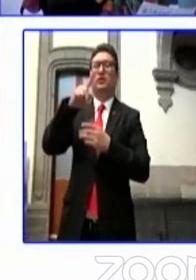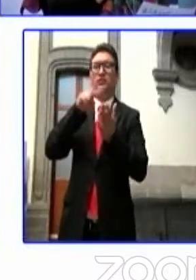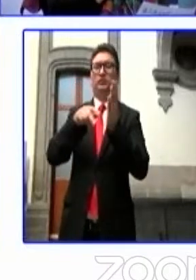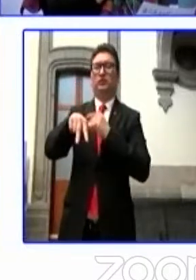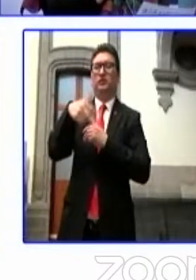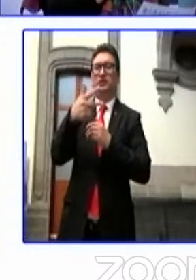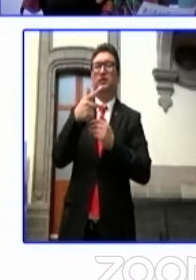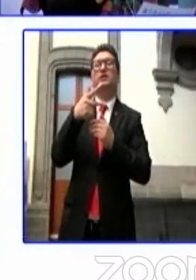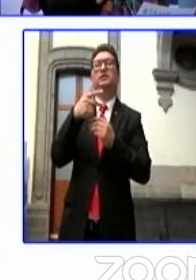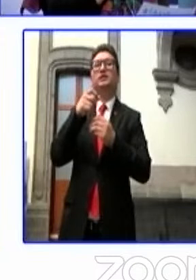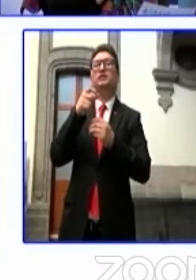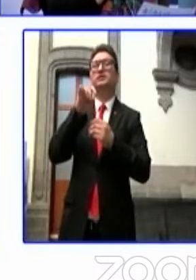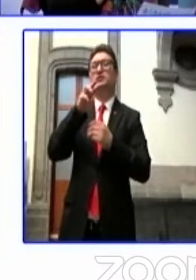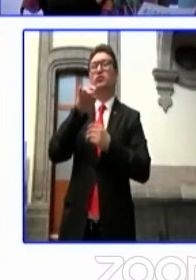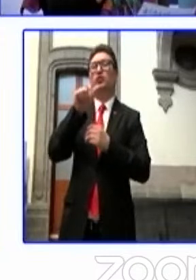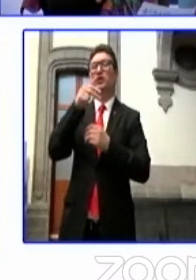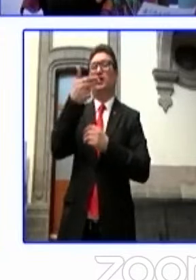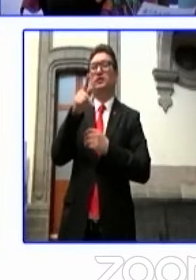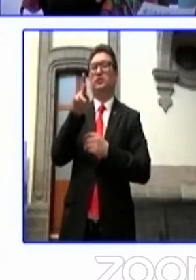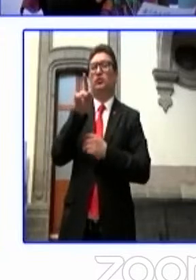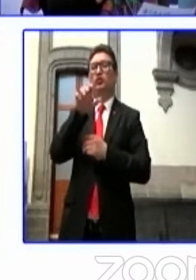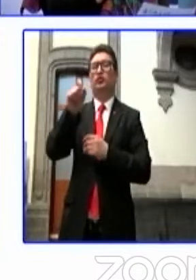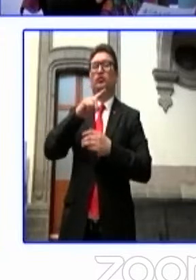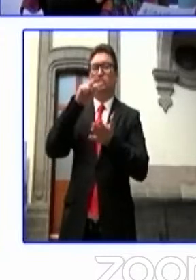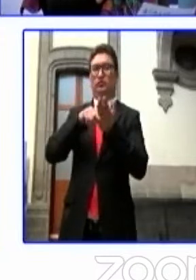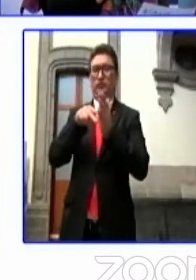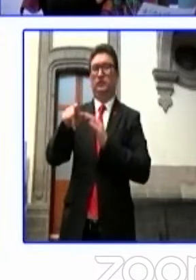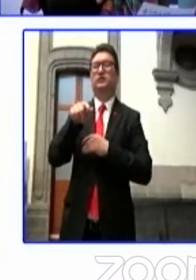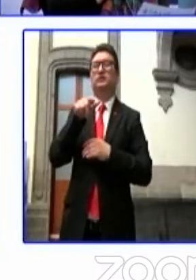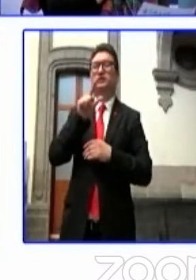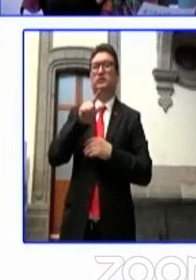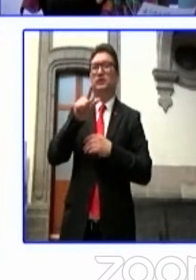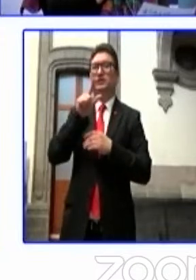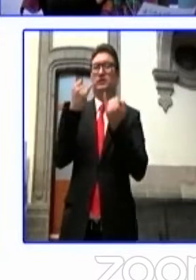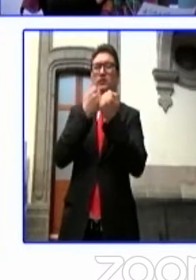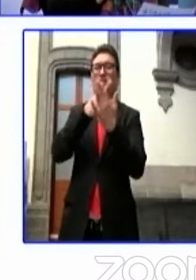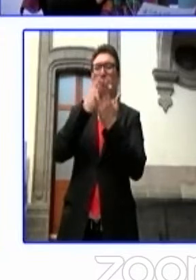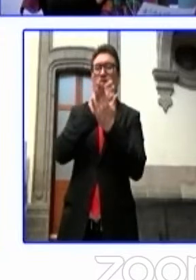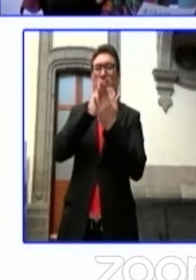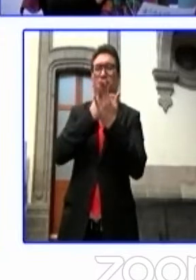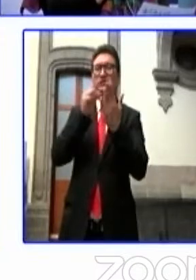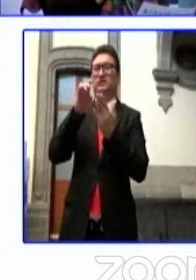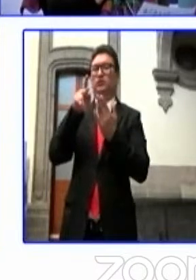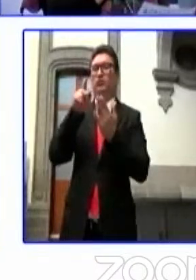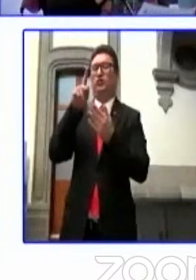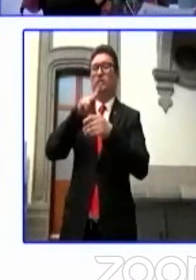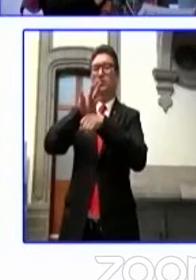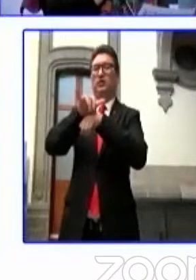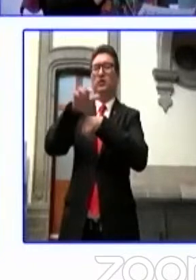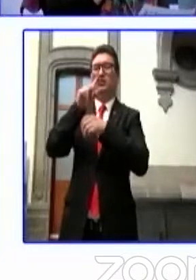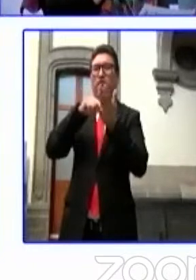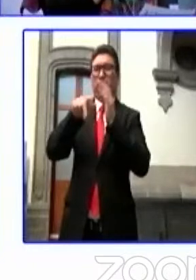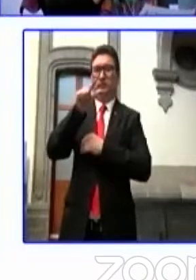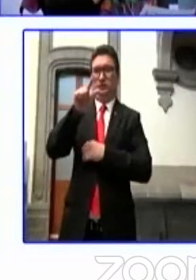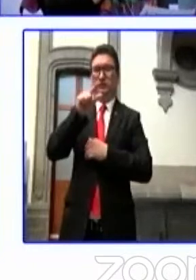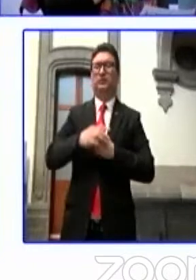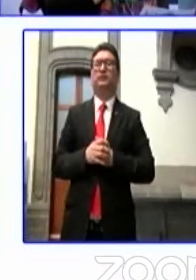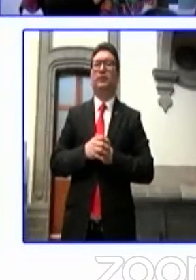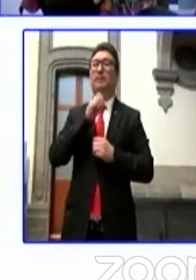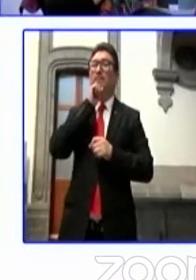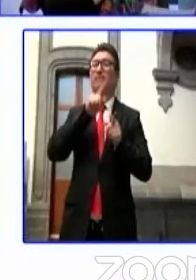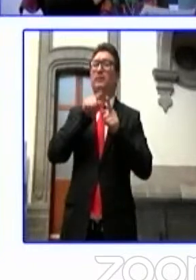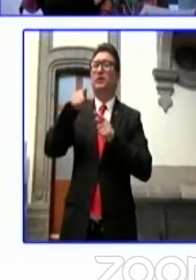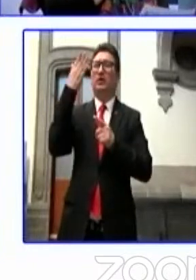H Plus 2017, Programa de Formación para la Red de Puntos Focales del CIMORE Paraguay 2017. Además,